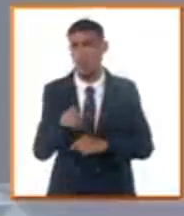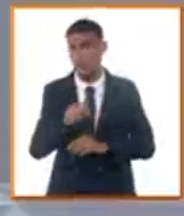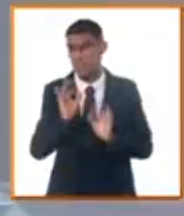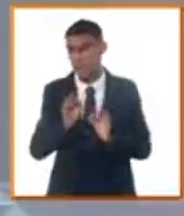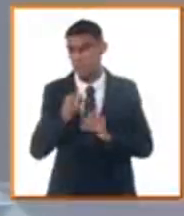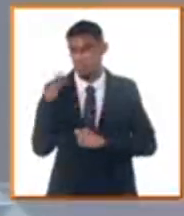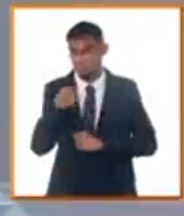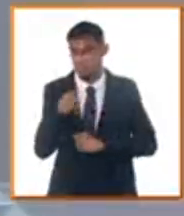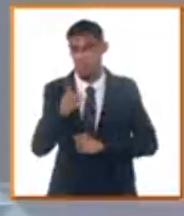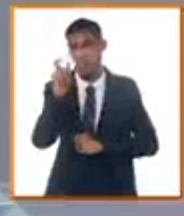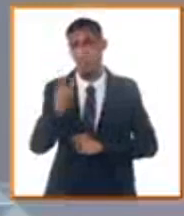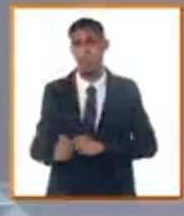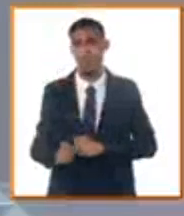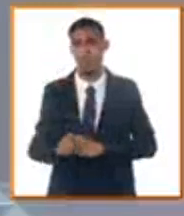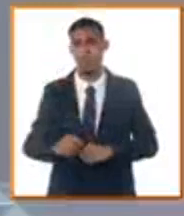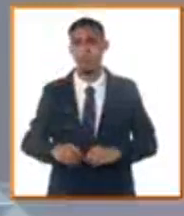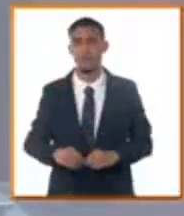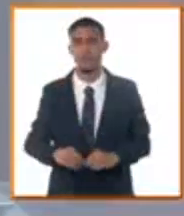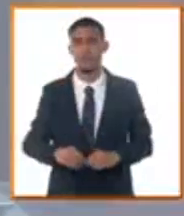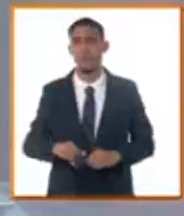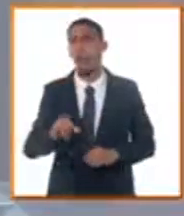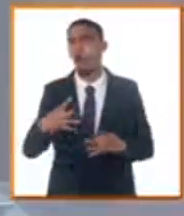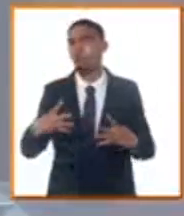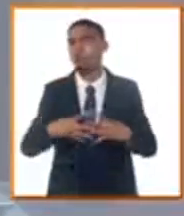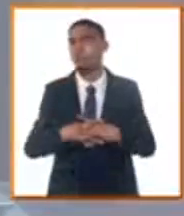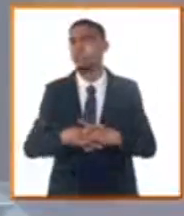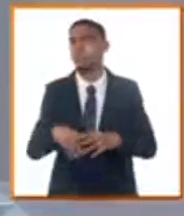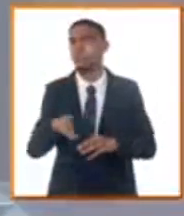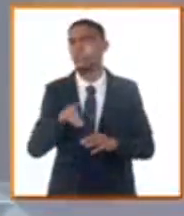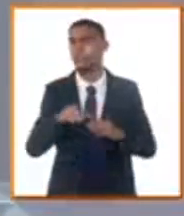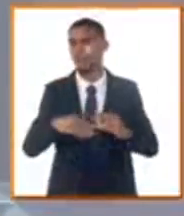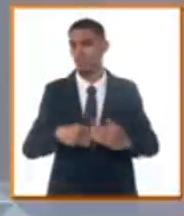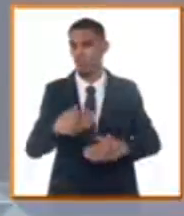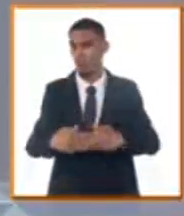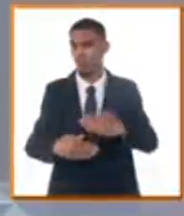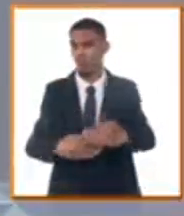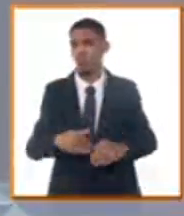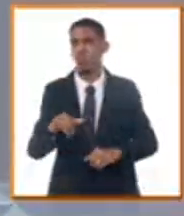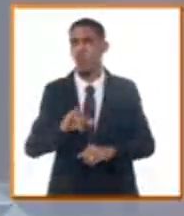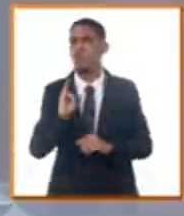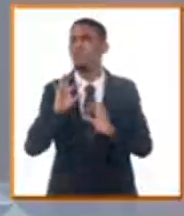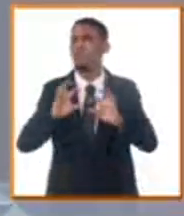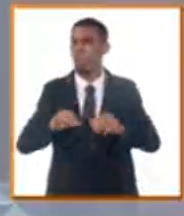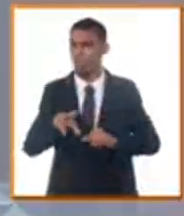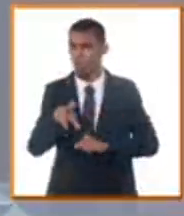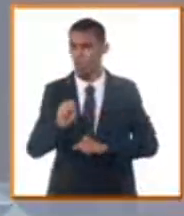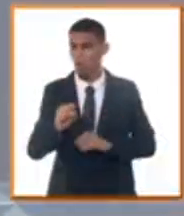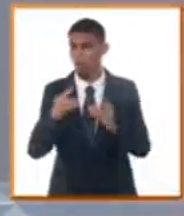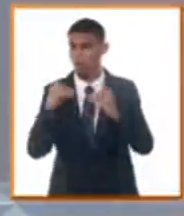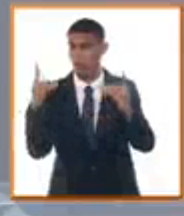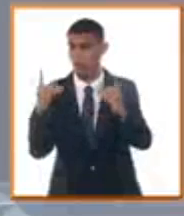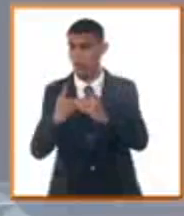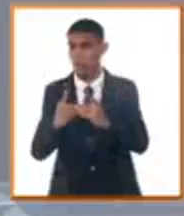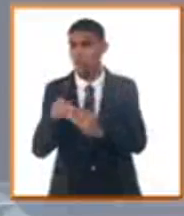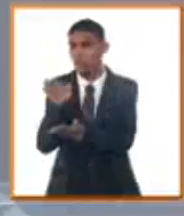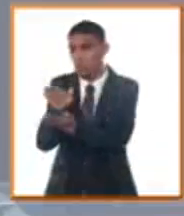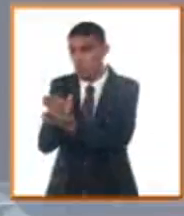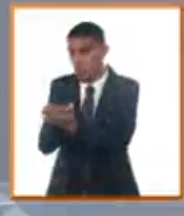consumidores acude. Muy relacionado este proceso también al proceso de informatización de las oficinas de registro de